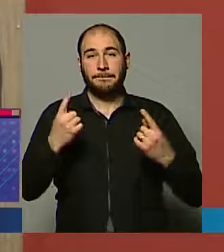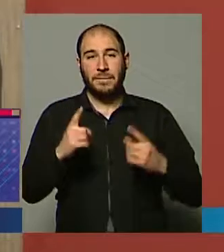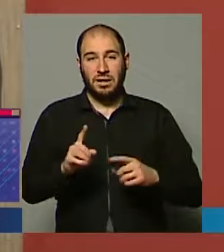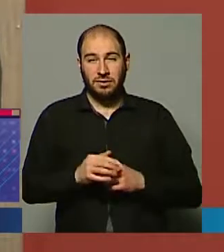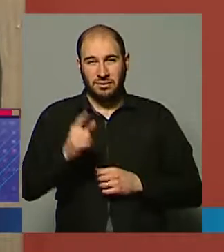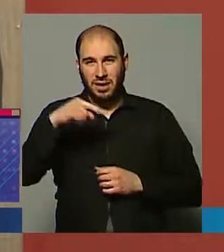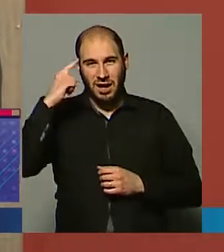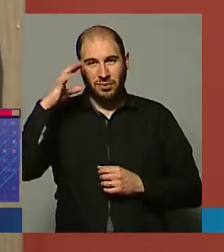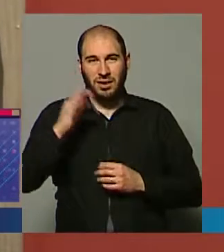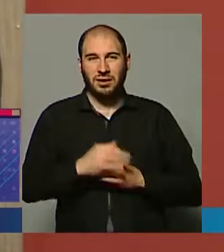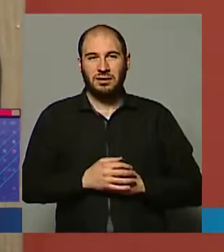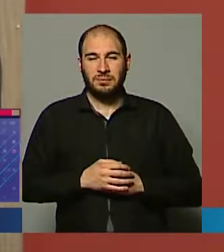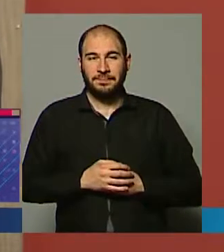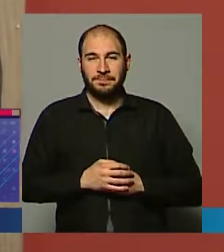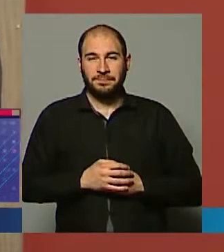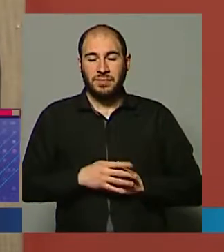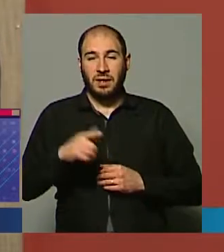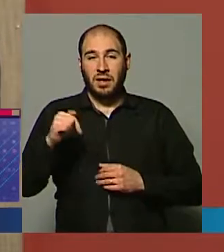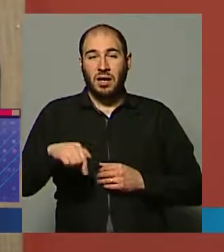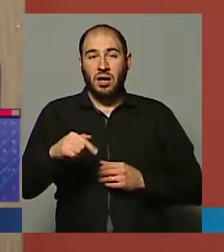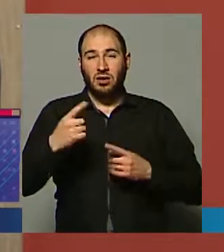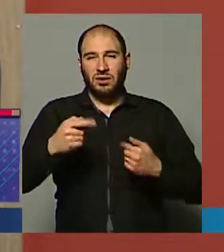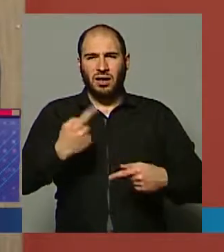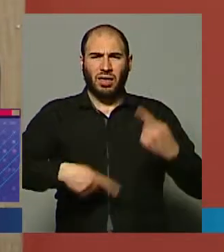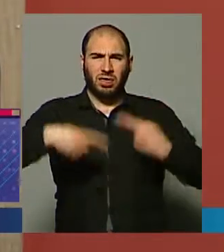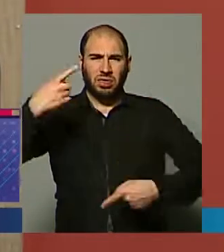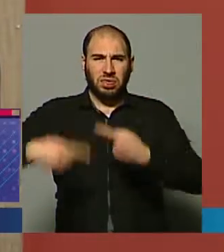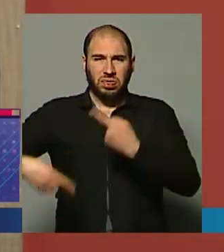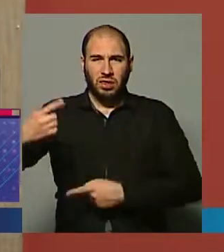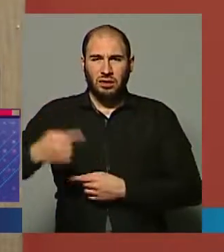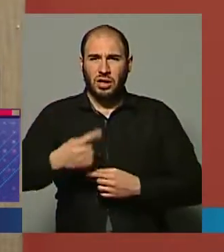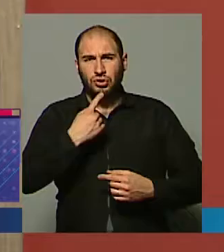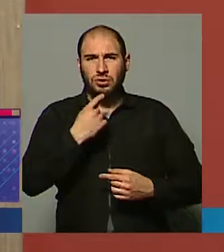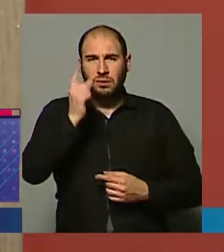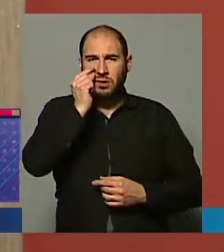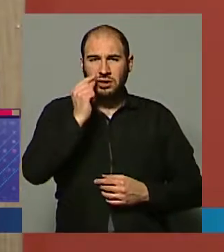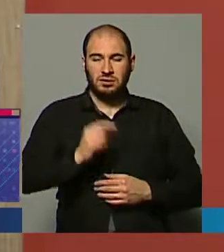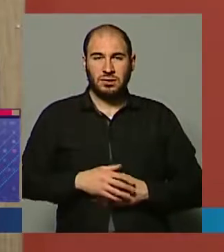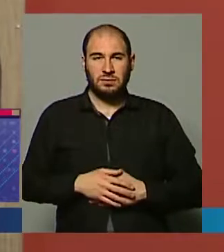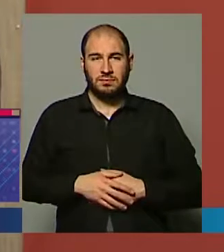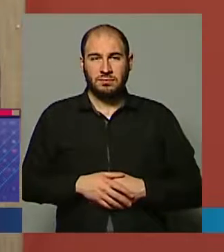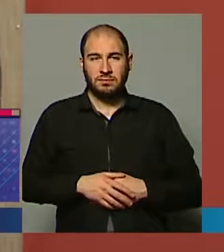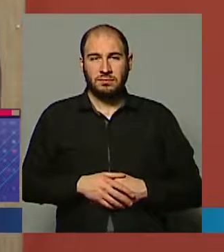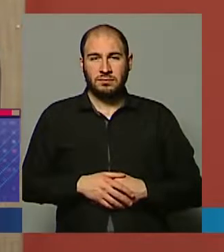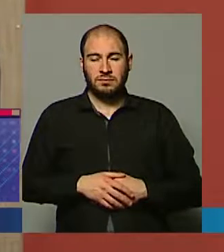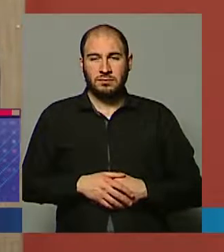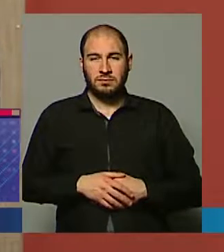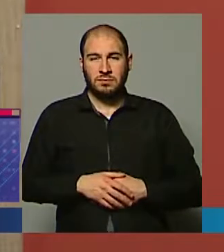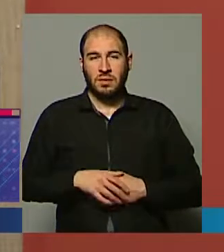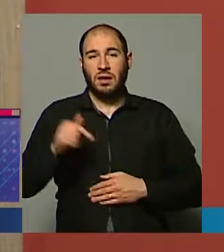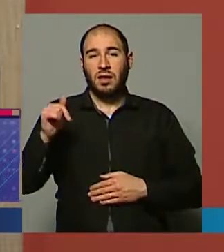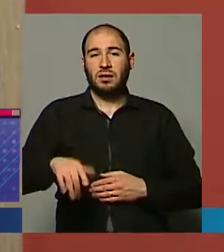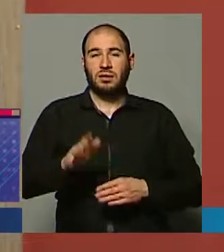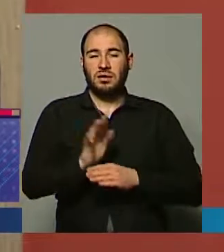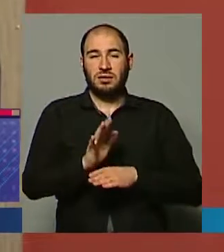hay que recordar que estamos viviendo una situación de inestabilidad, de incertidumbre política fundamentalmente, y esto es lo que está